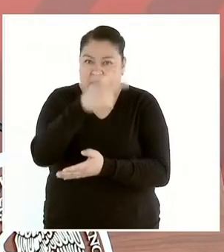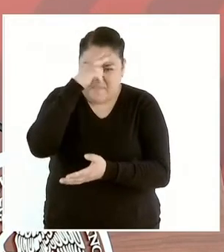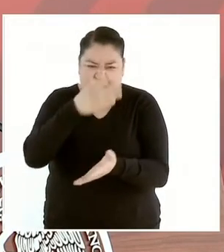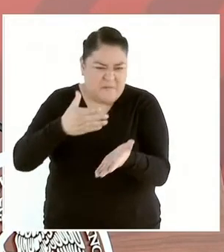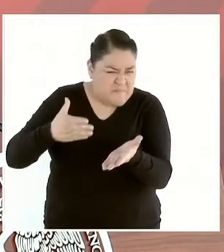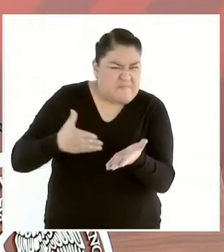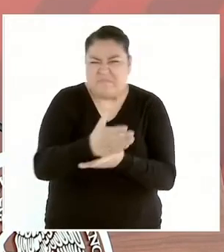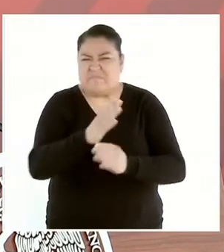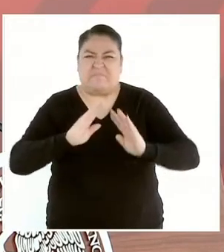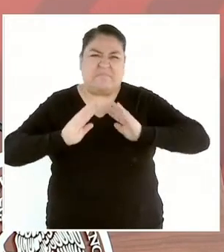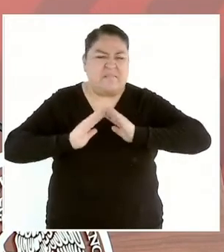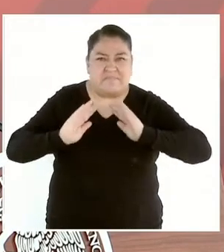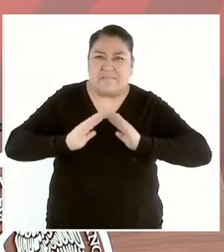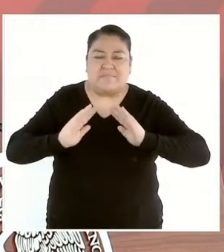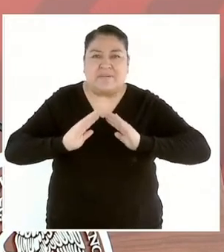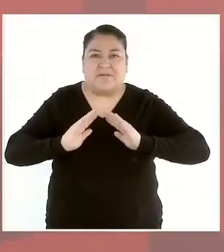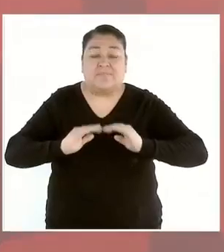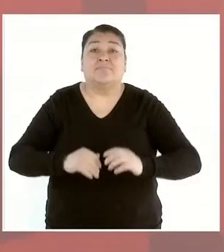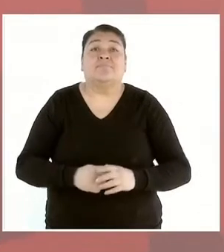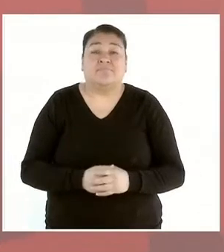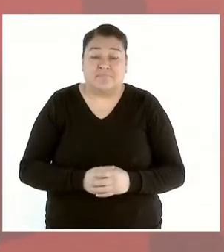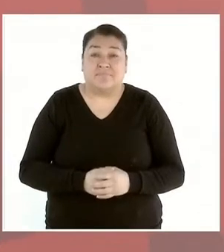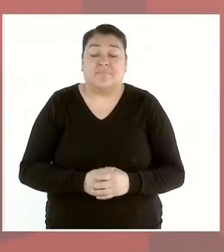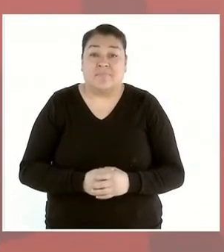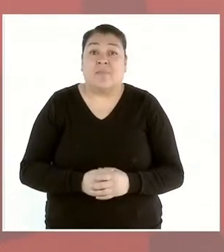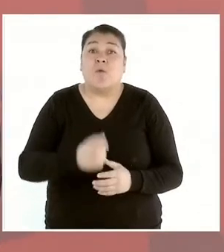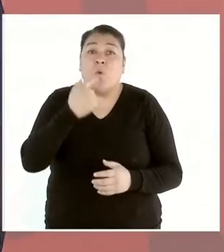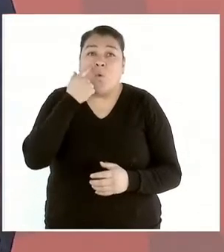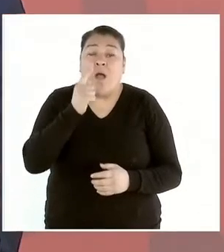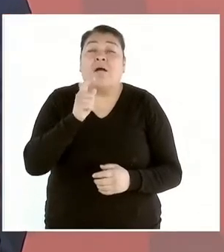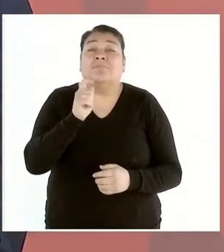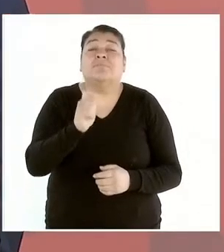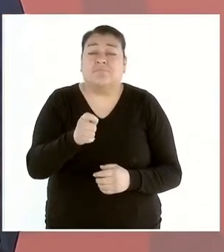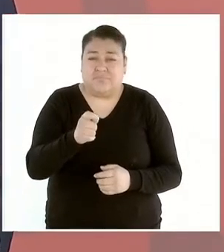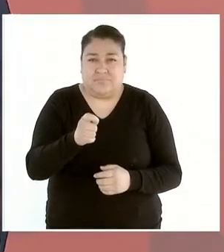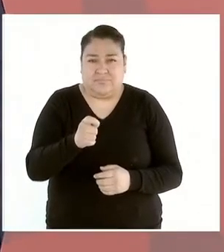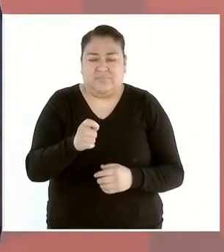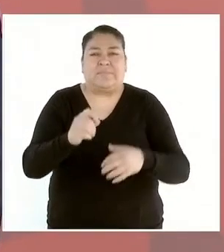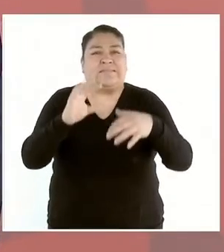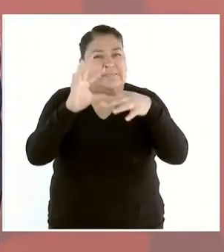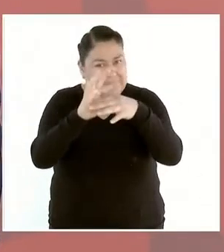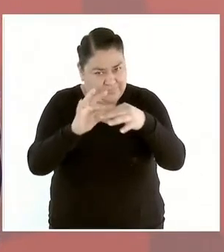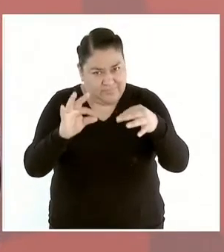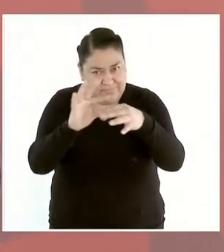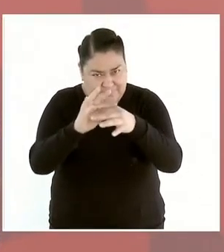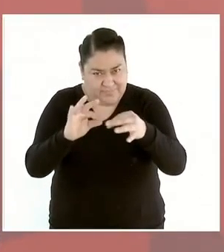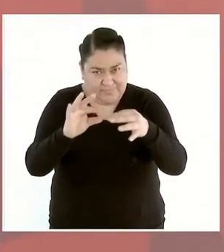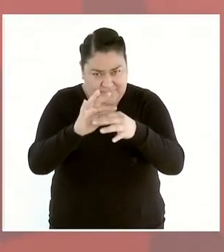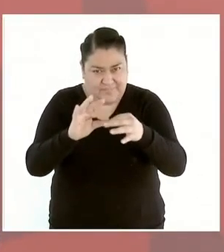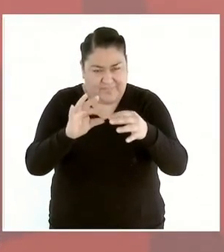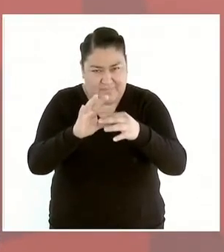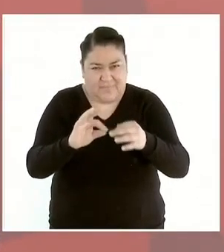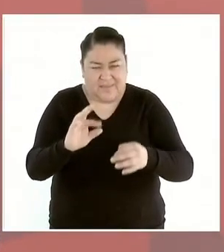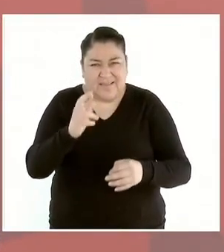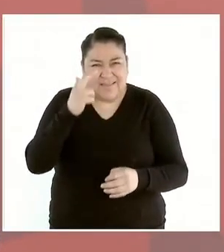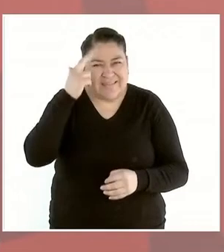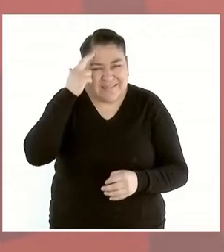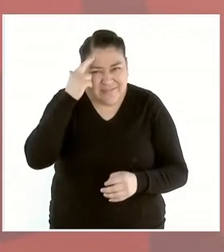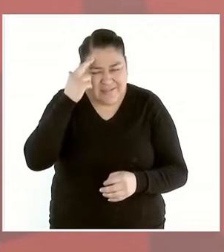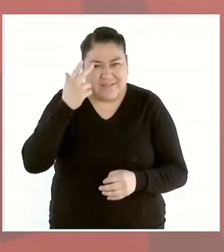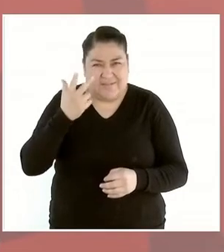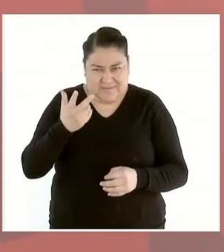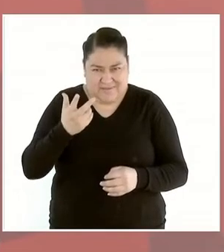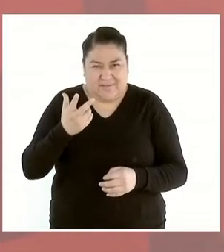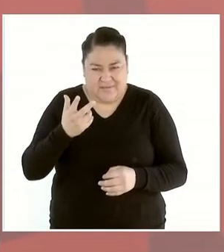sobre ese asunto es necesario aclarar de la moratoria